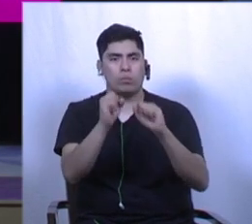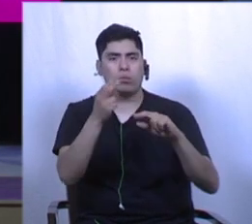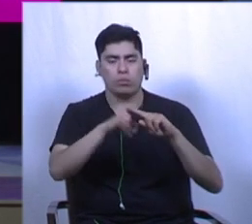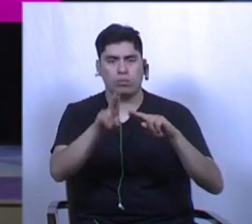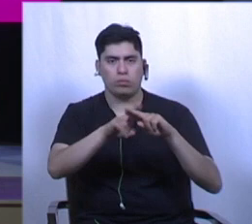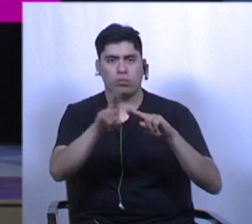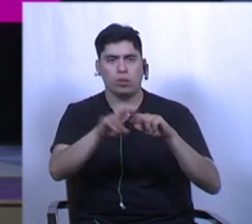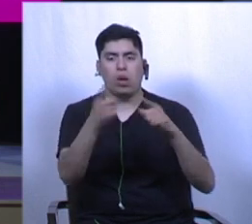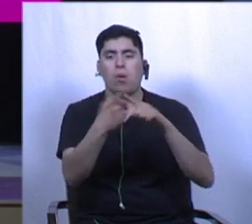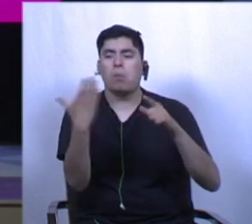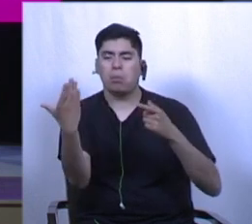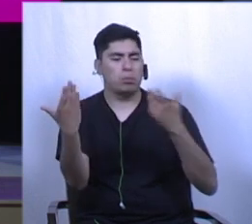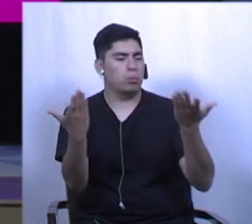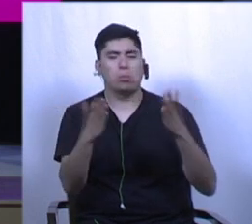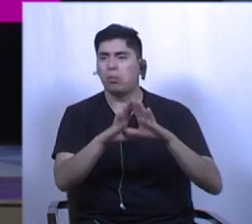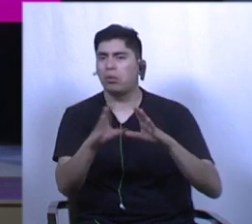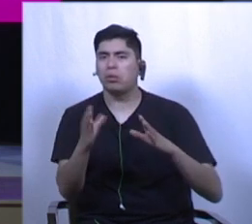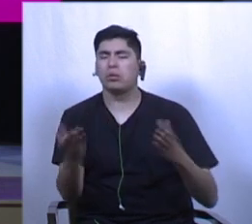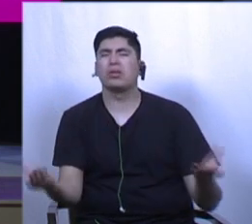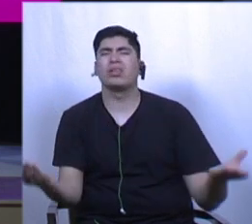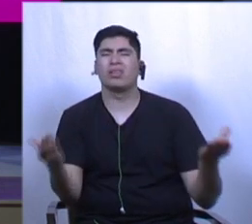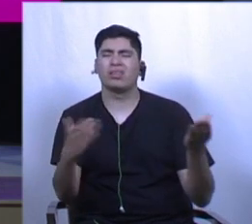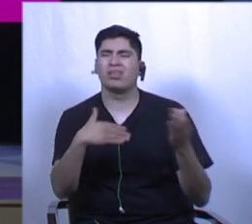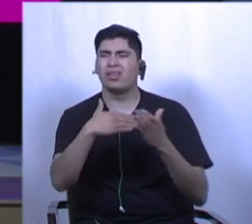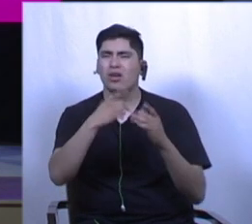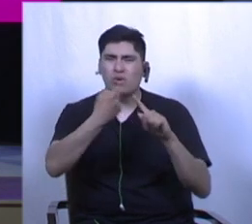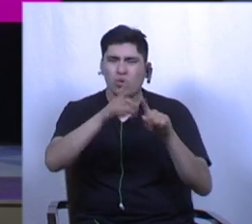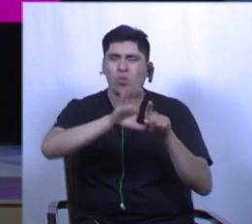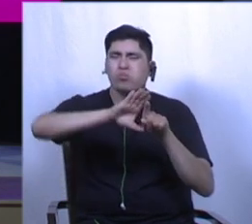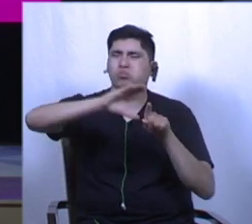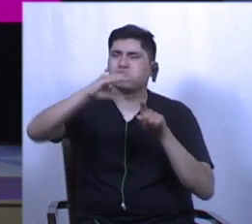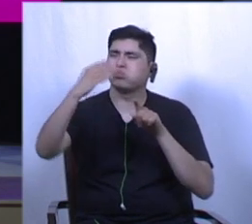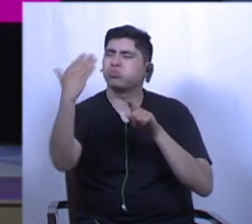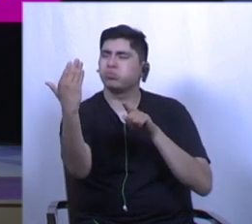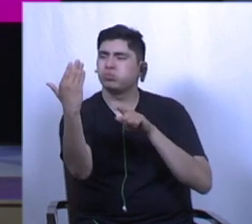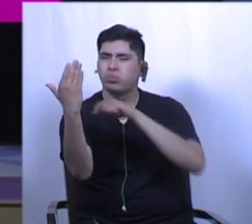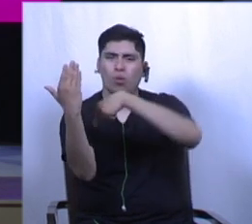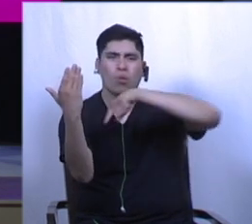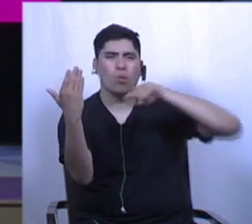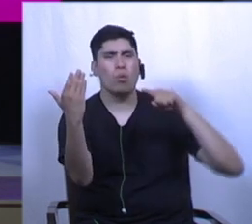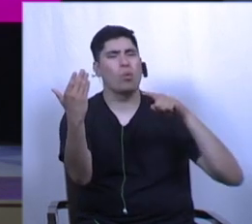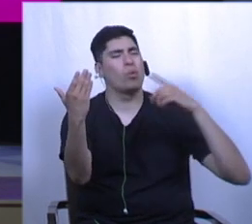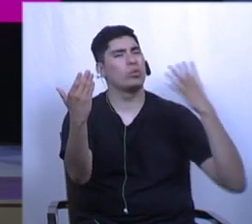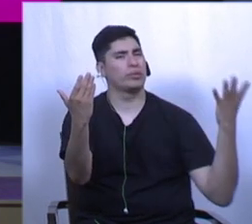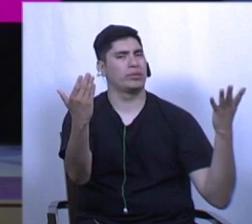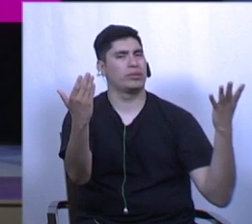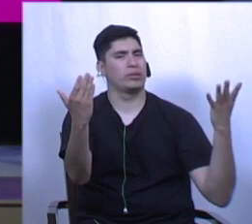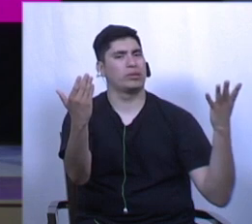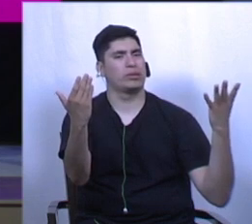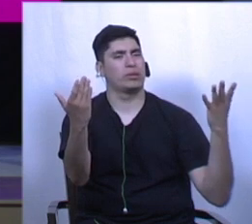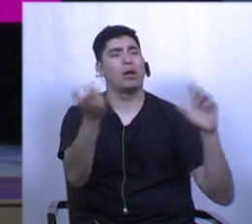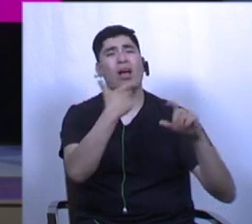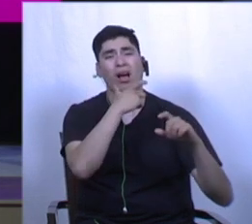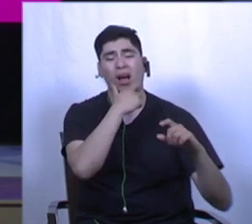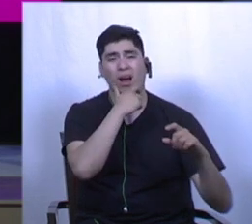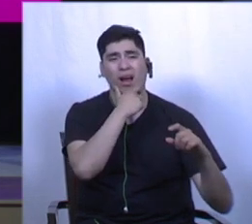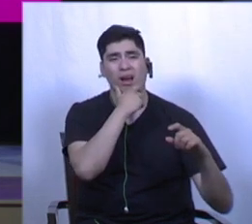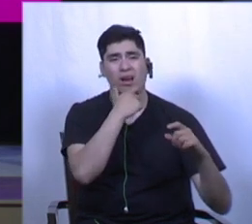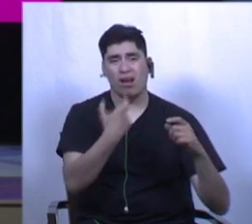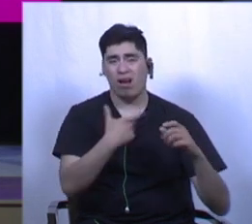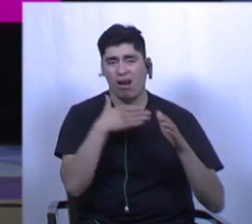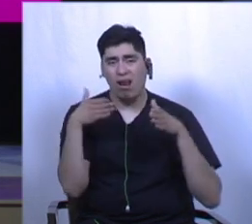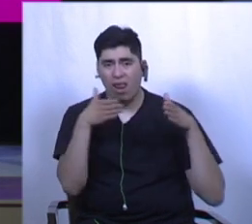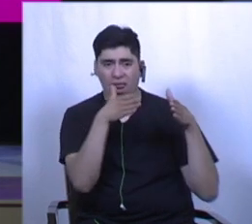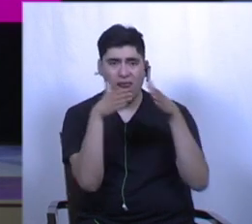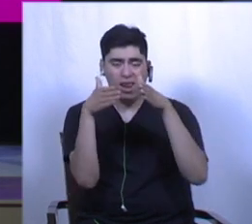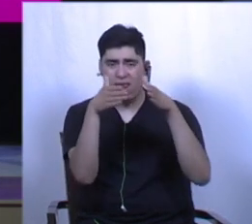tomar distintas muestras, extrapolándolas. Este es el canal inglés. Y lo que